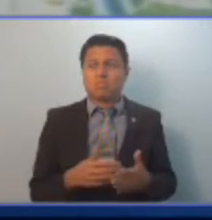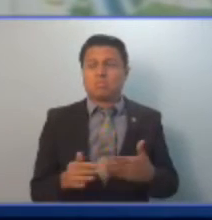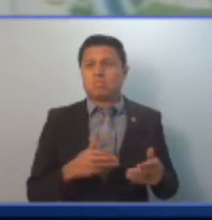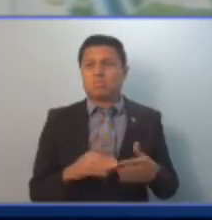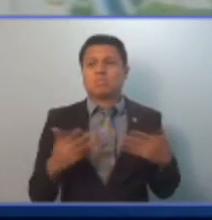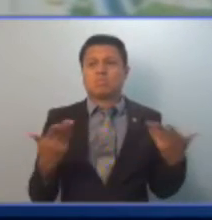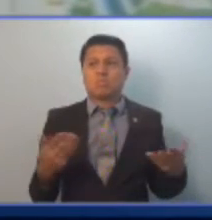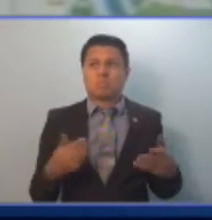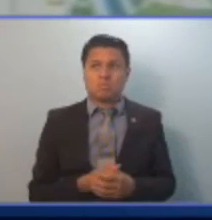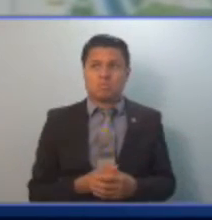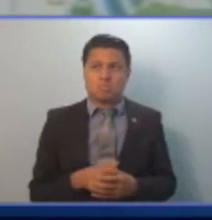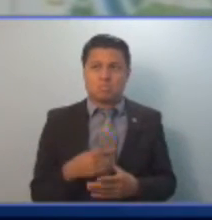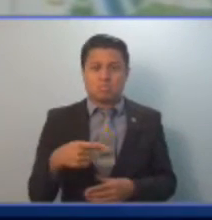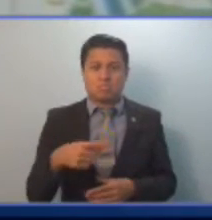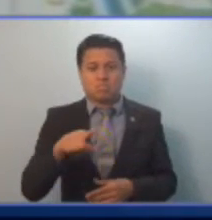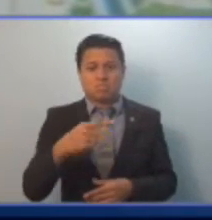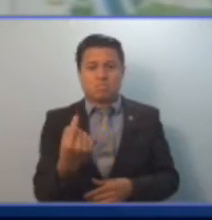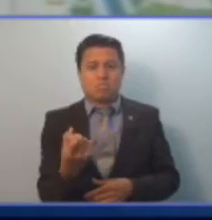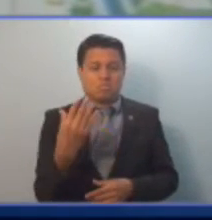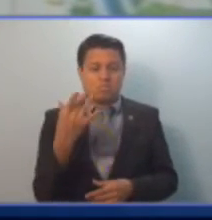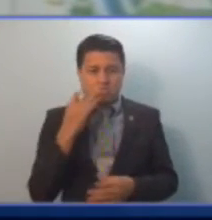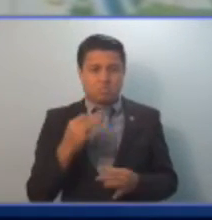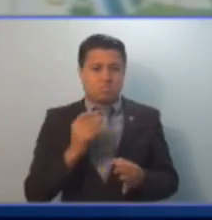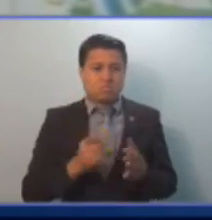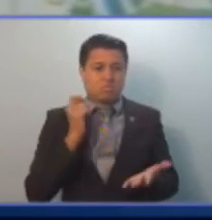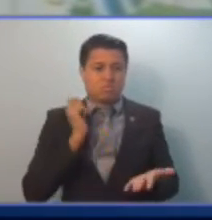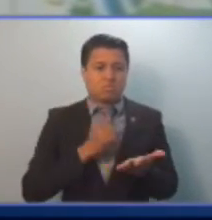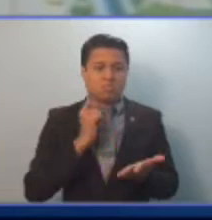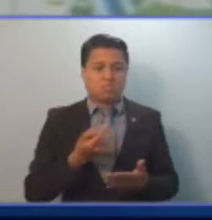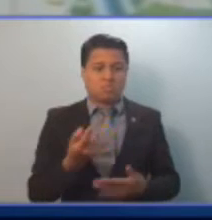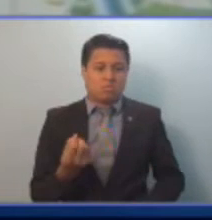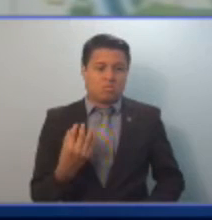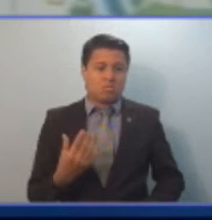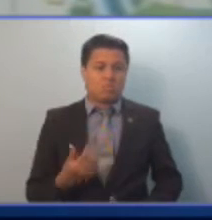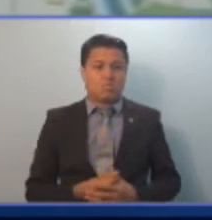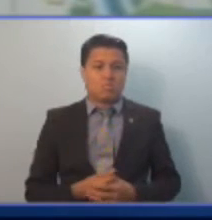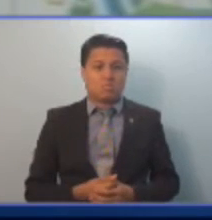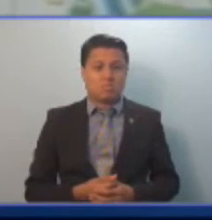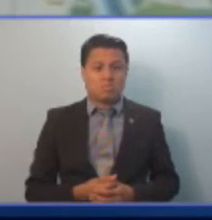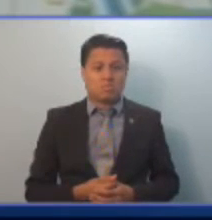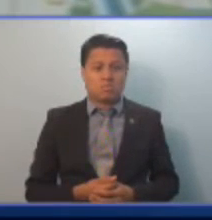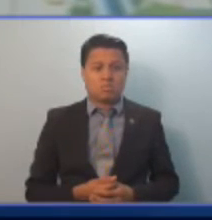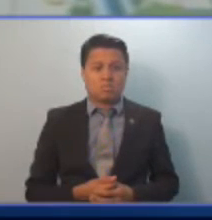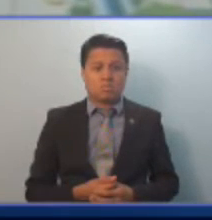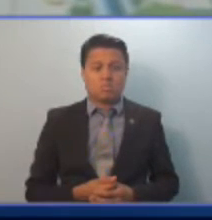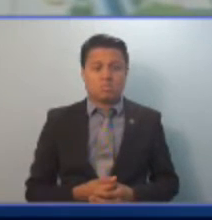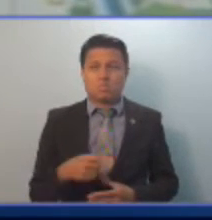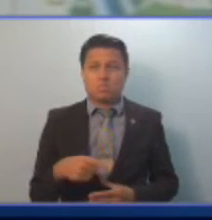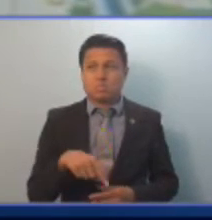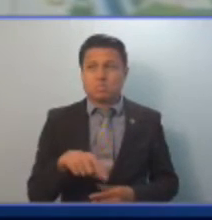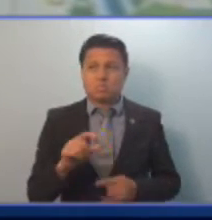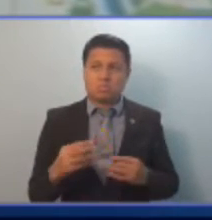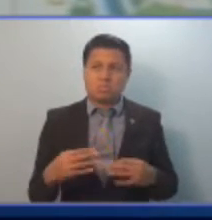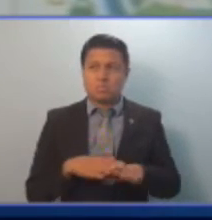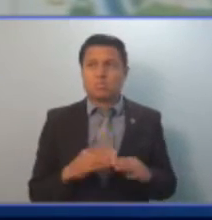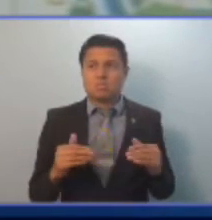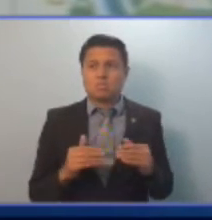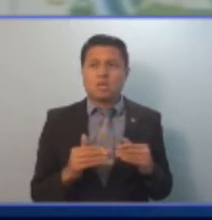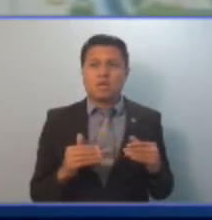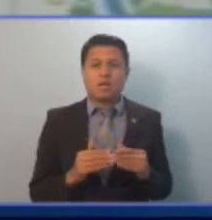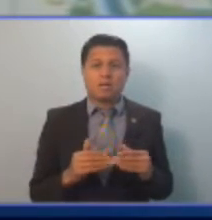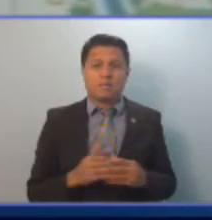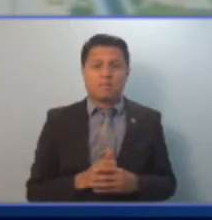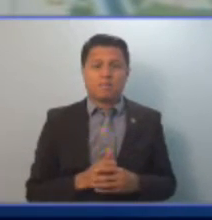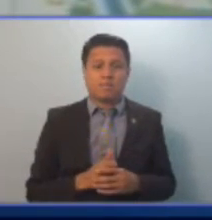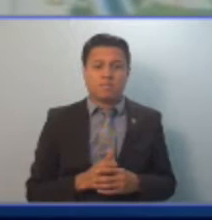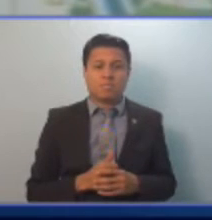porque cuando me dicen jueces, vamos a meter o vamos a incluir también a los magistrados,